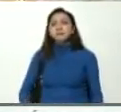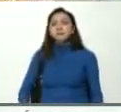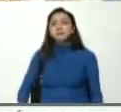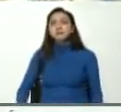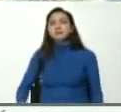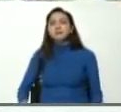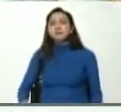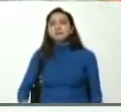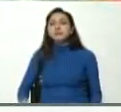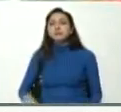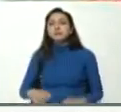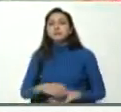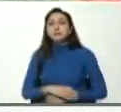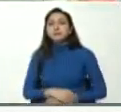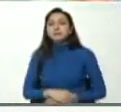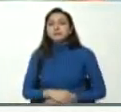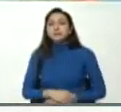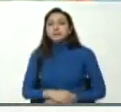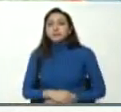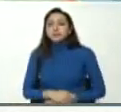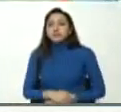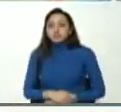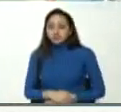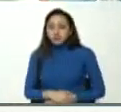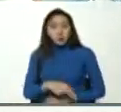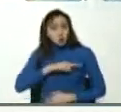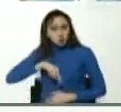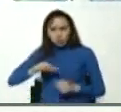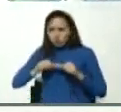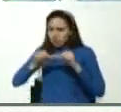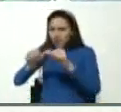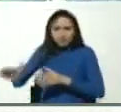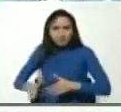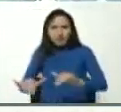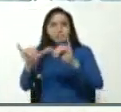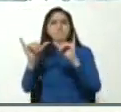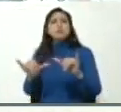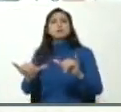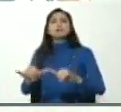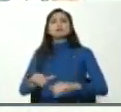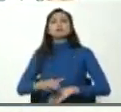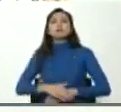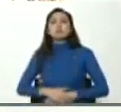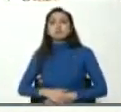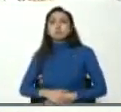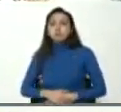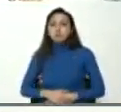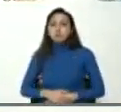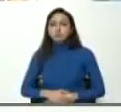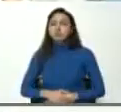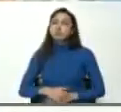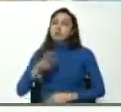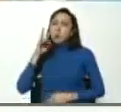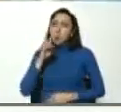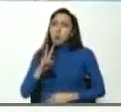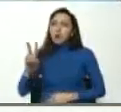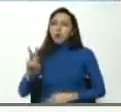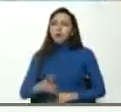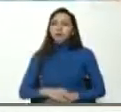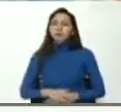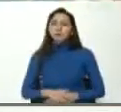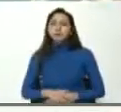por él seguiremos este camino ya lo veo yo